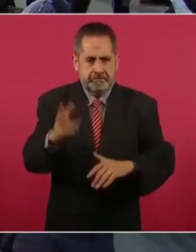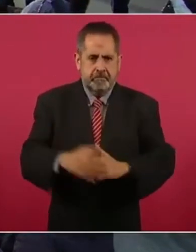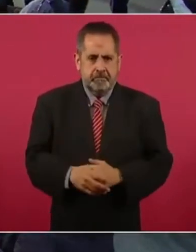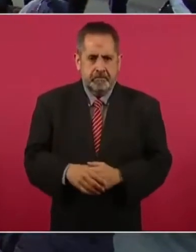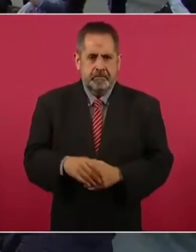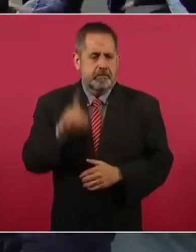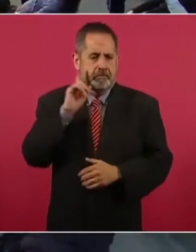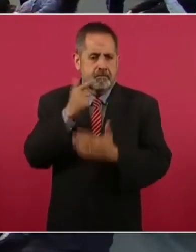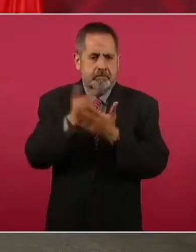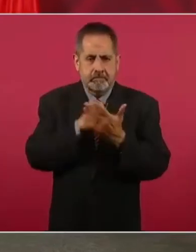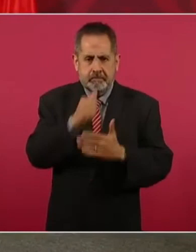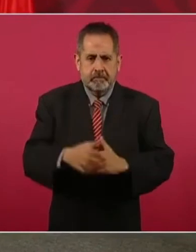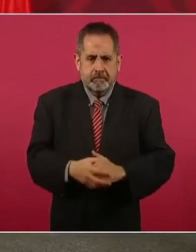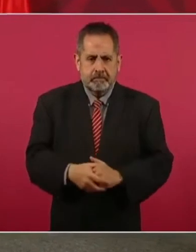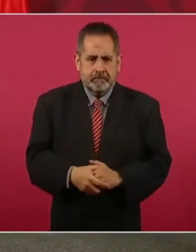Sin lista mañana.